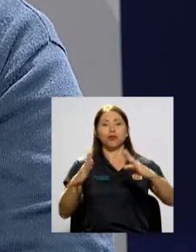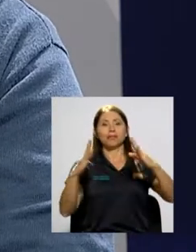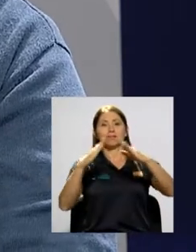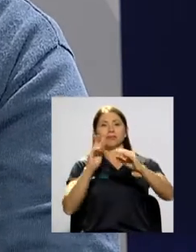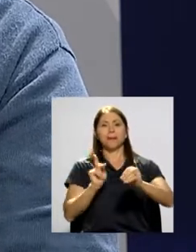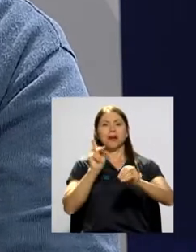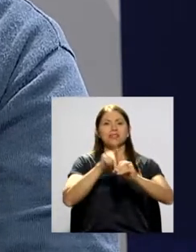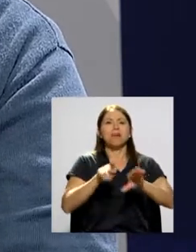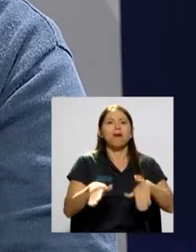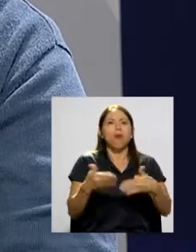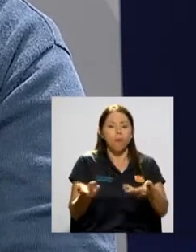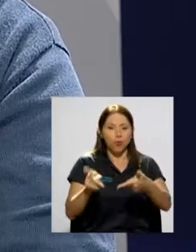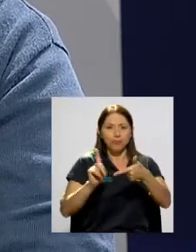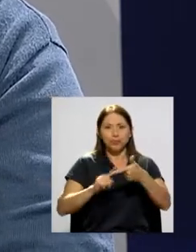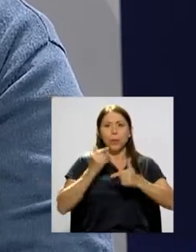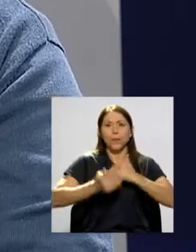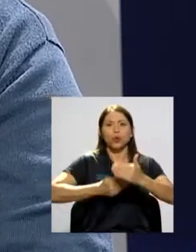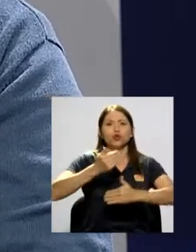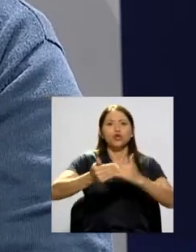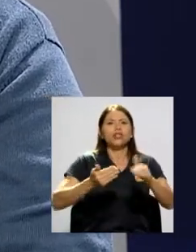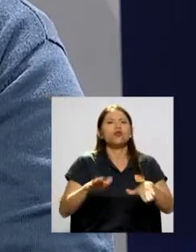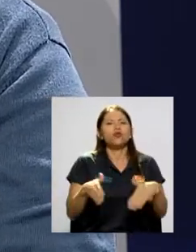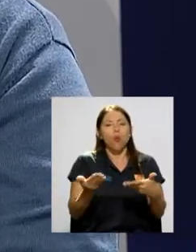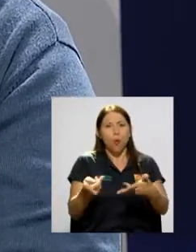sentido de los procesos, en el sentido